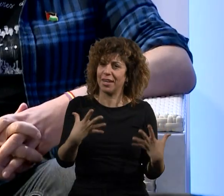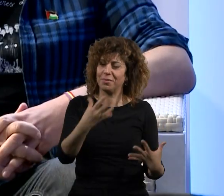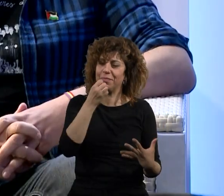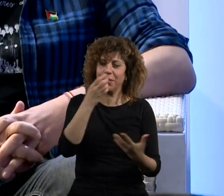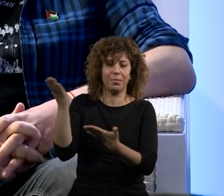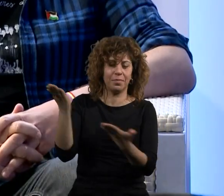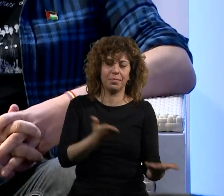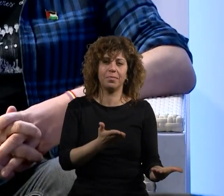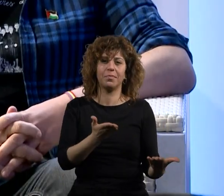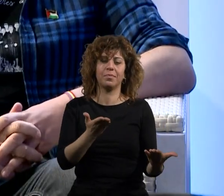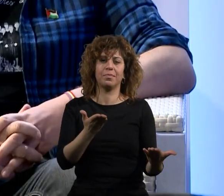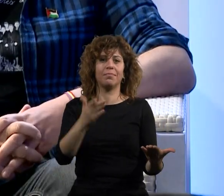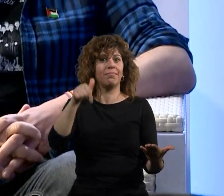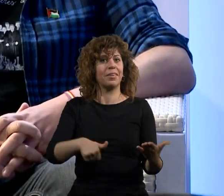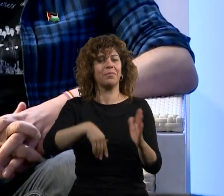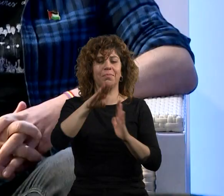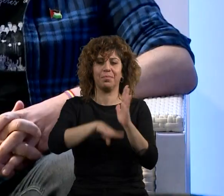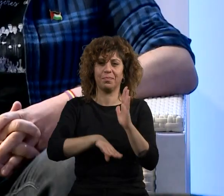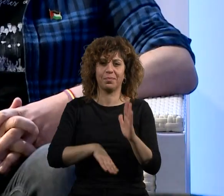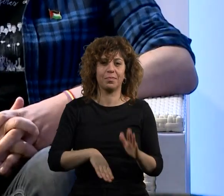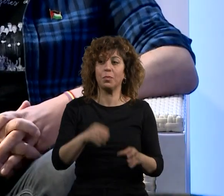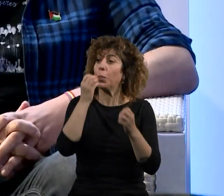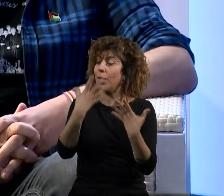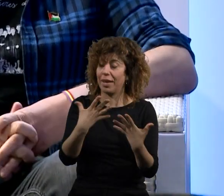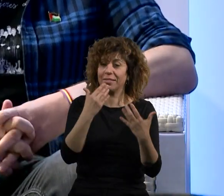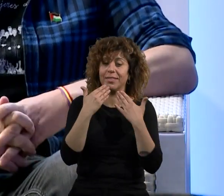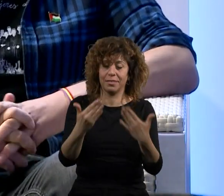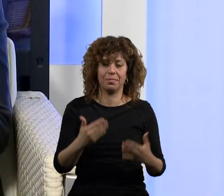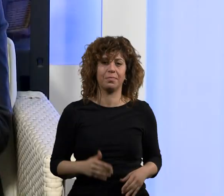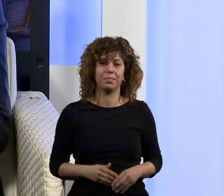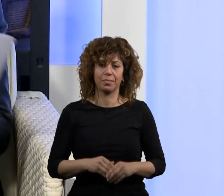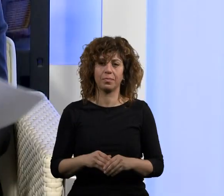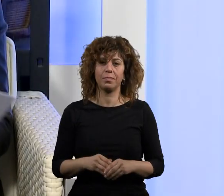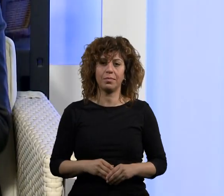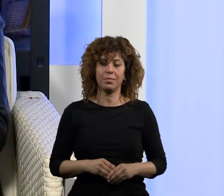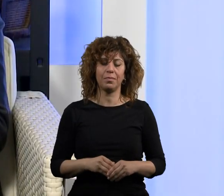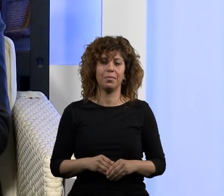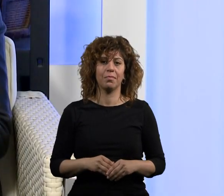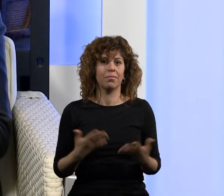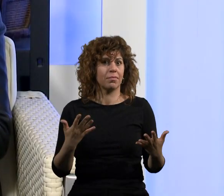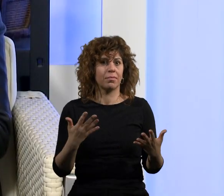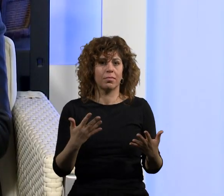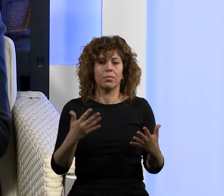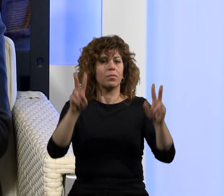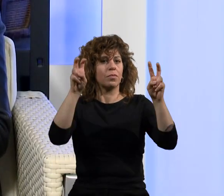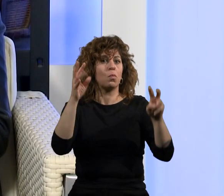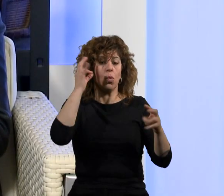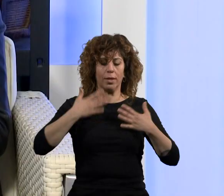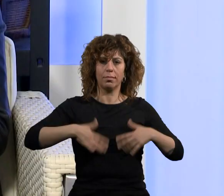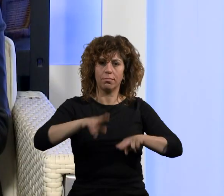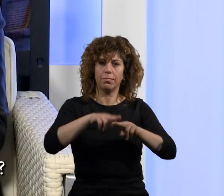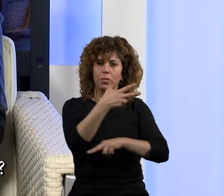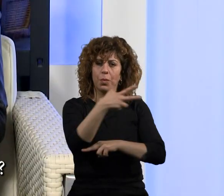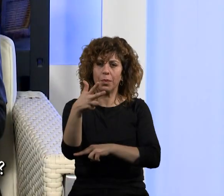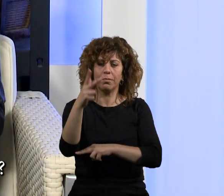estáis? Bienvenidos a Impulso Creativo. Muy bien, muchas gracias. Bueno, como decimos, Las Mujeres de Negro, ¿no? Ese